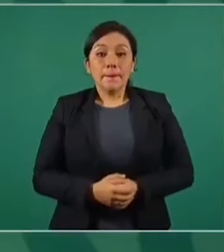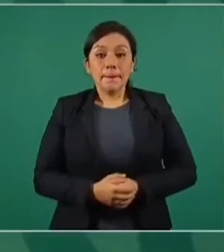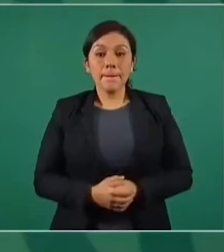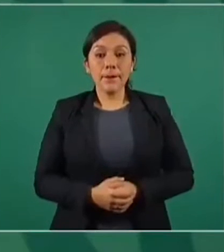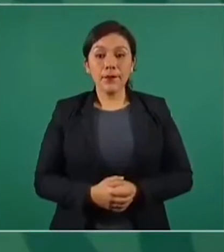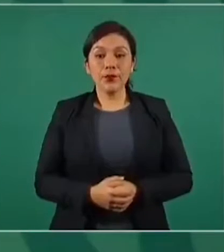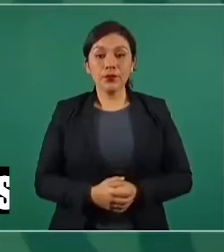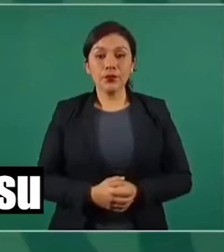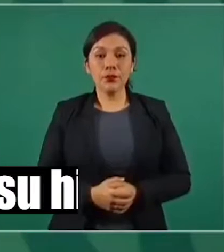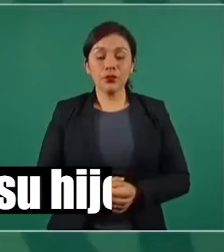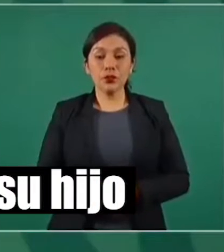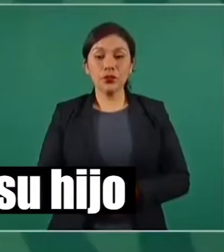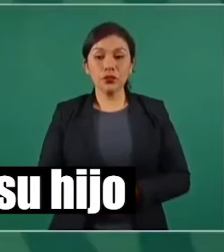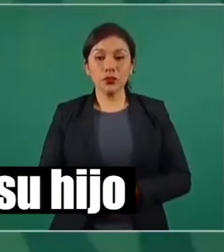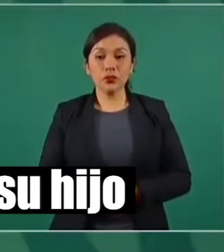este